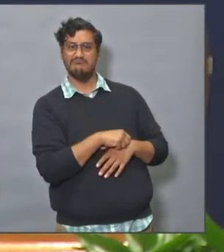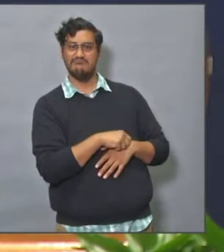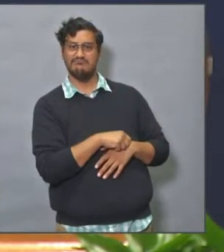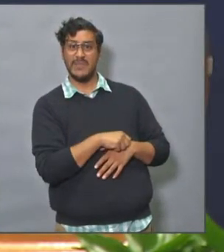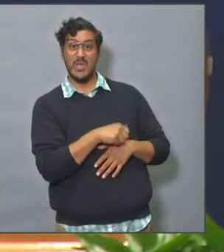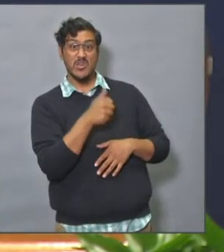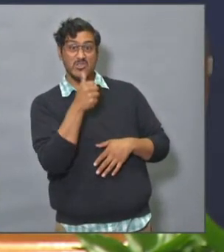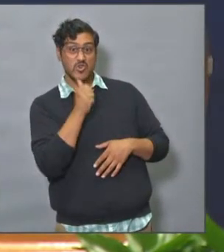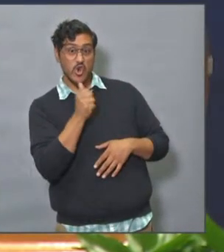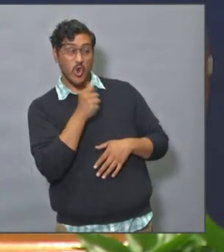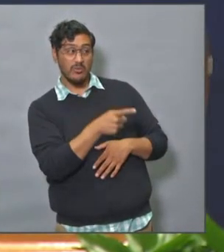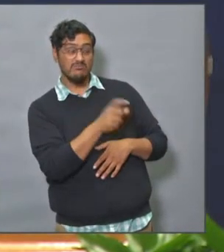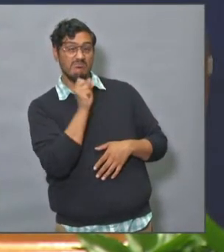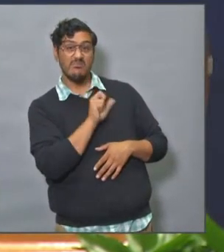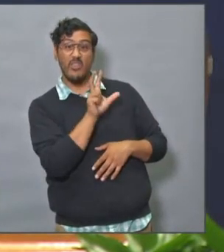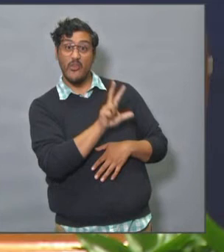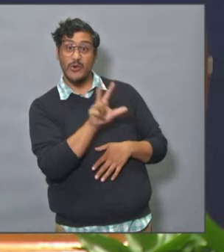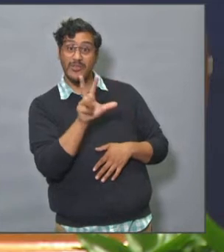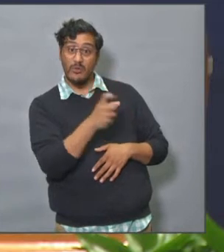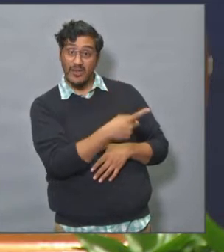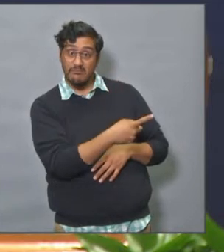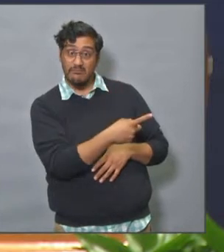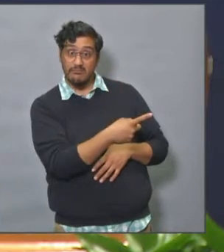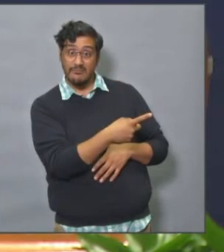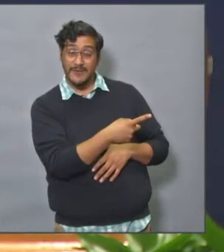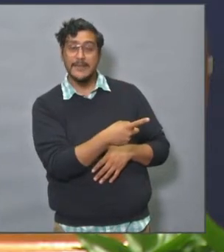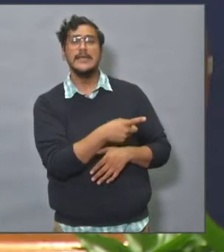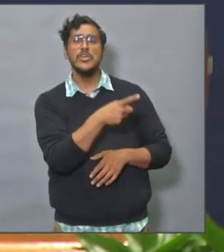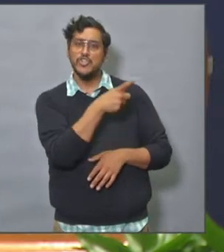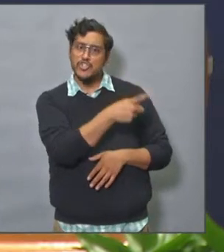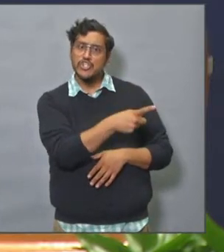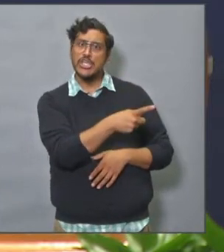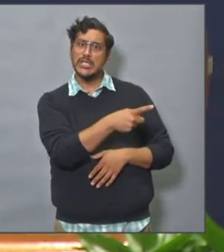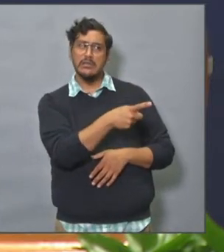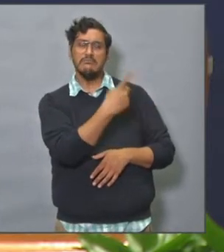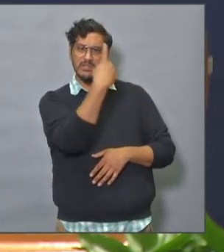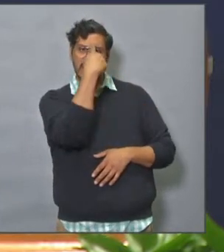tenía 33 años y se consideraba como una atleta.